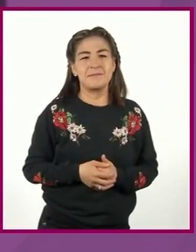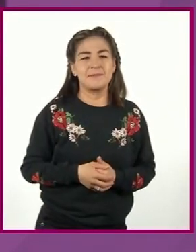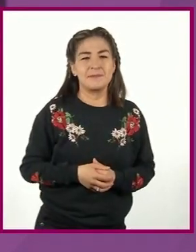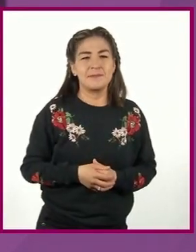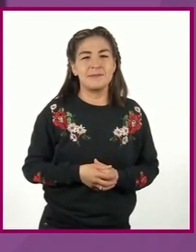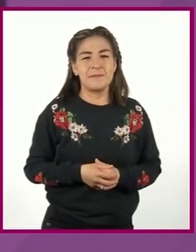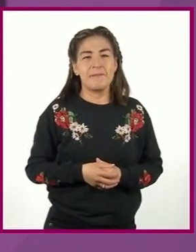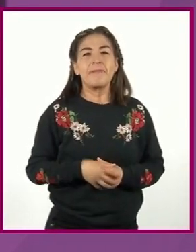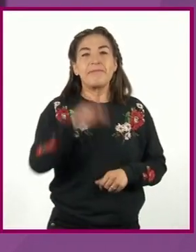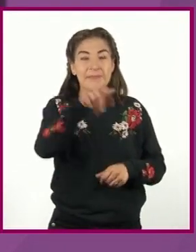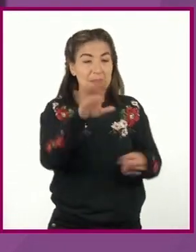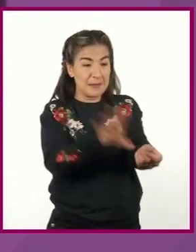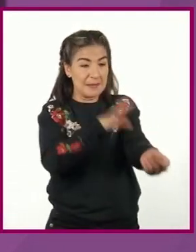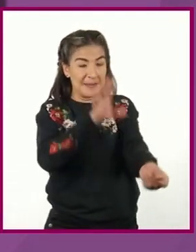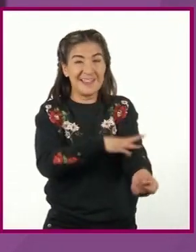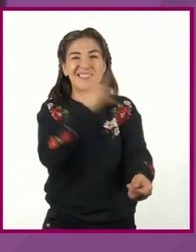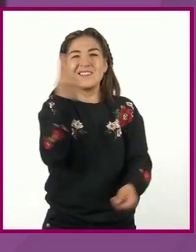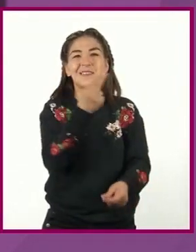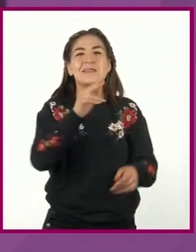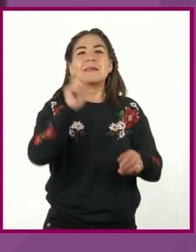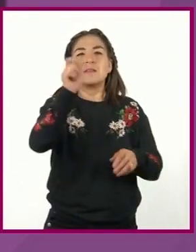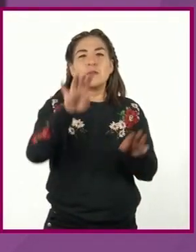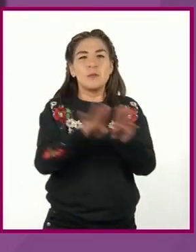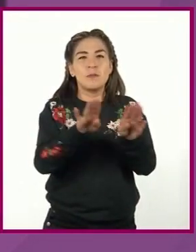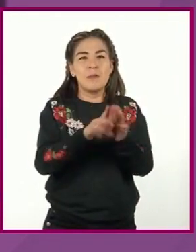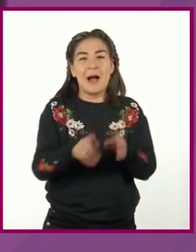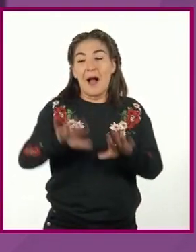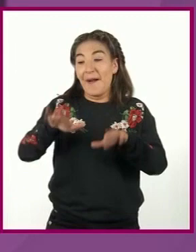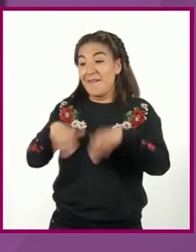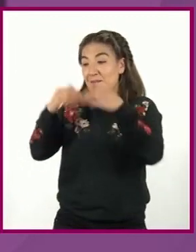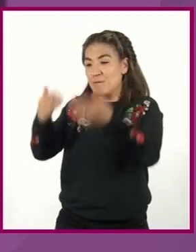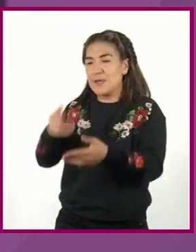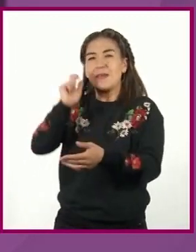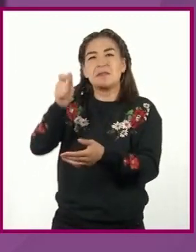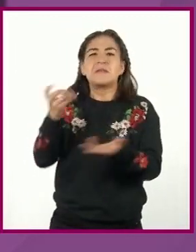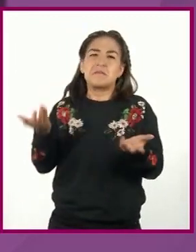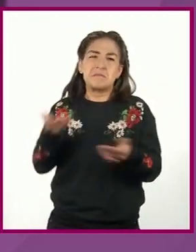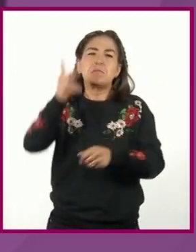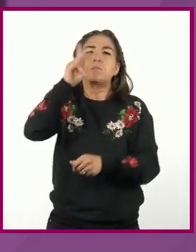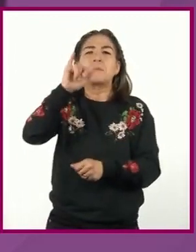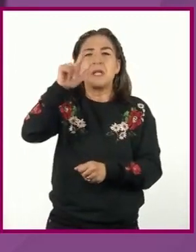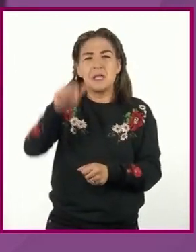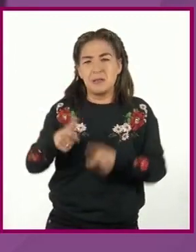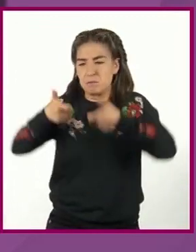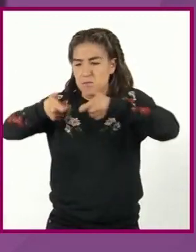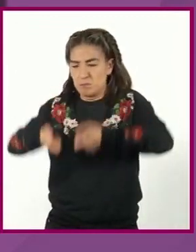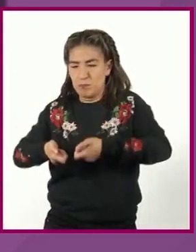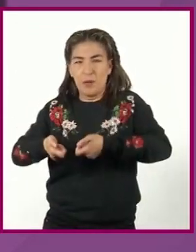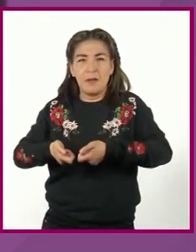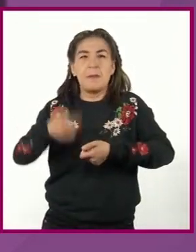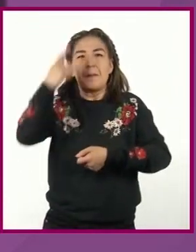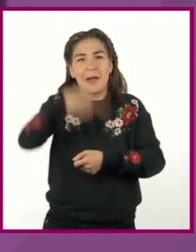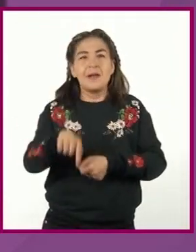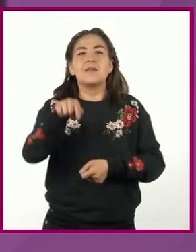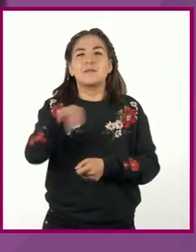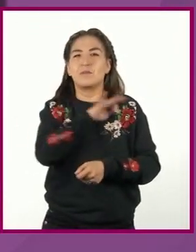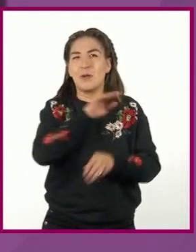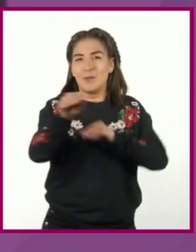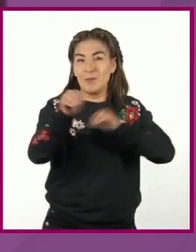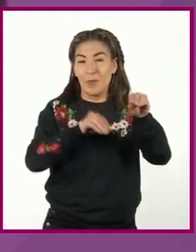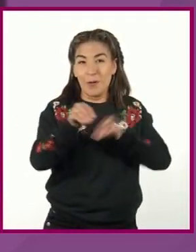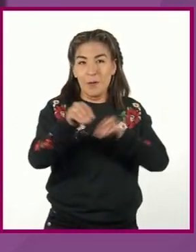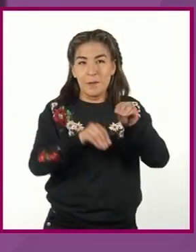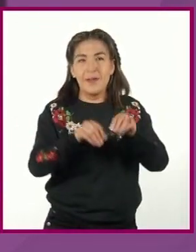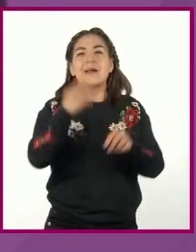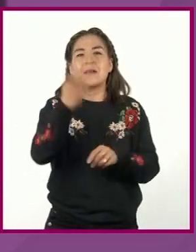Los electrones requieren de un impulso del exterior, que puede ser una pila o un generador, para ponerse en movimiento